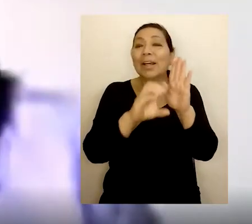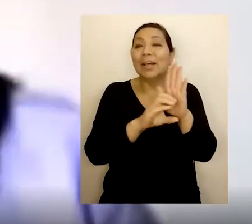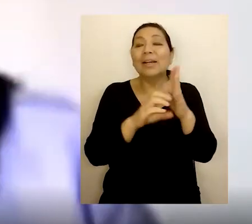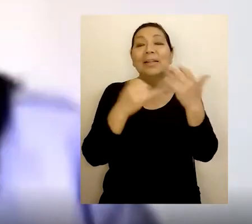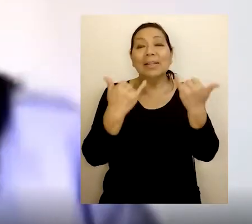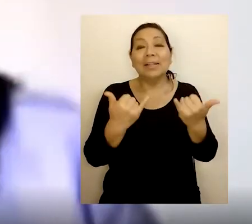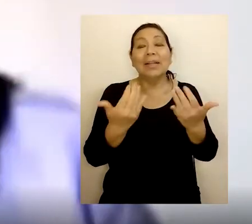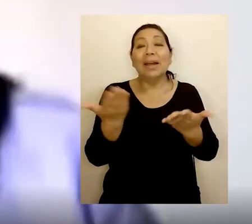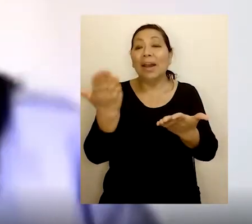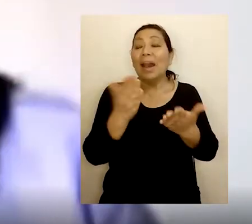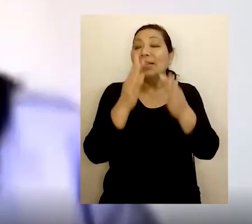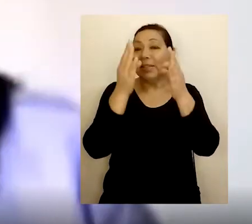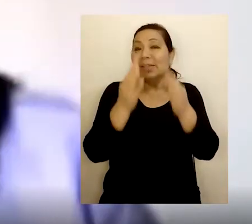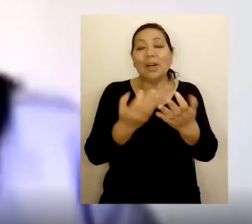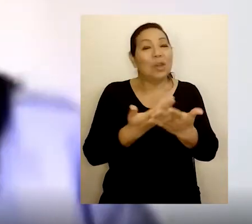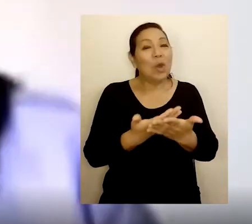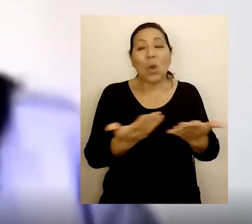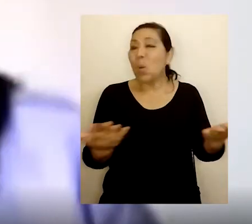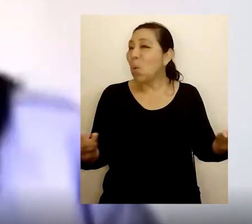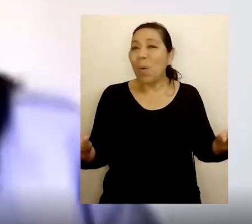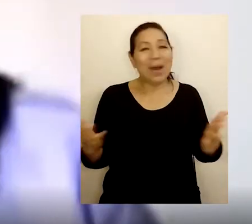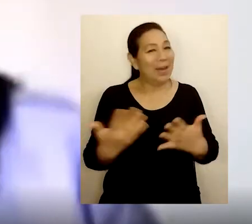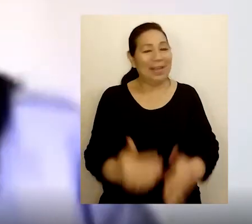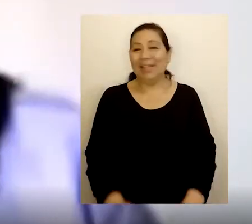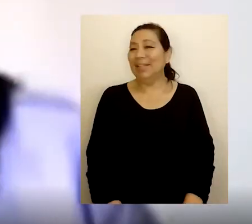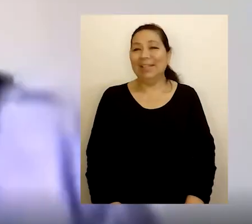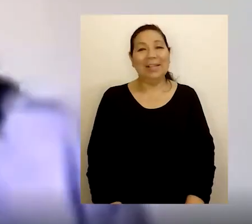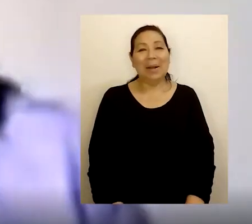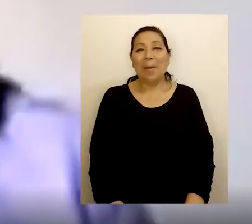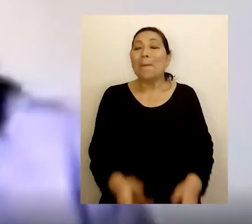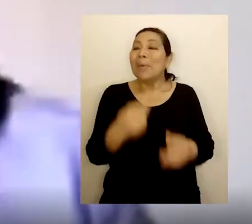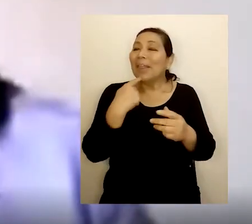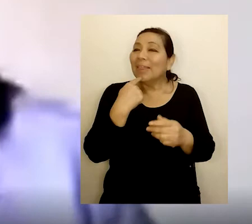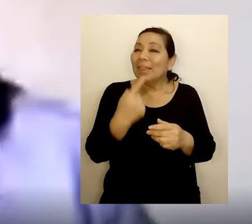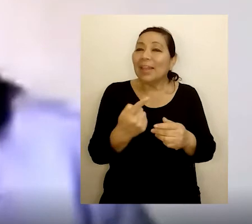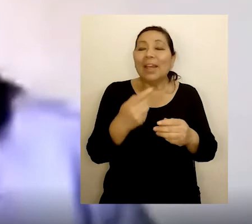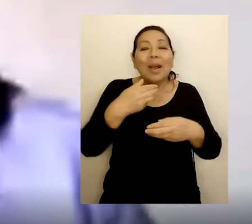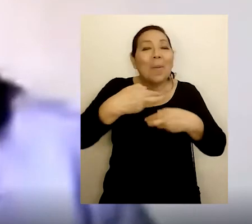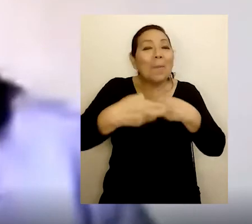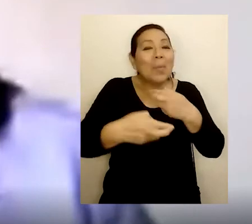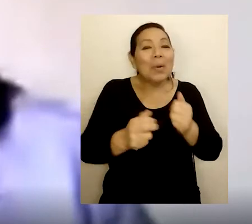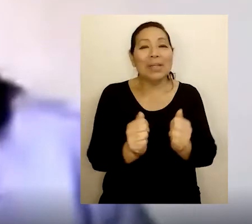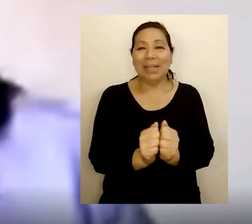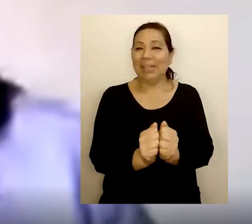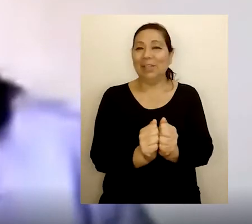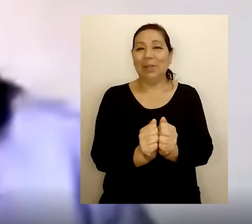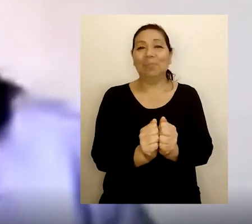acá advierto que no existe manifiesta